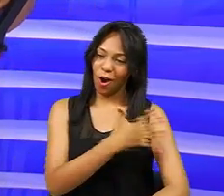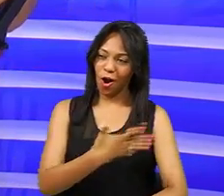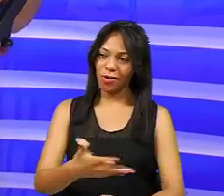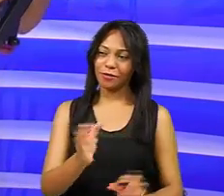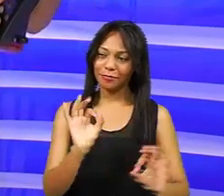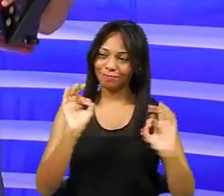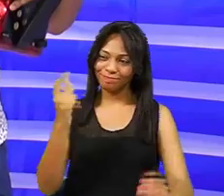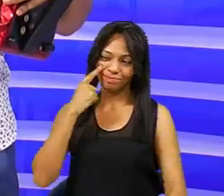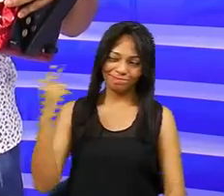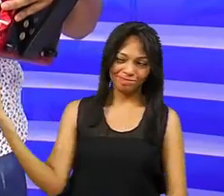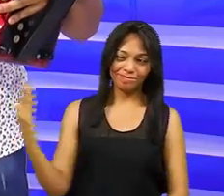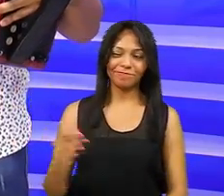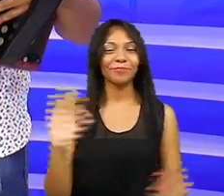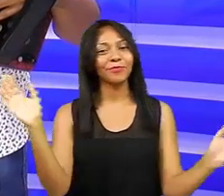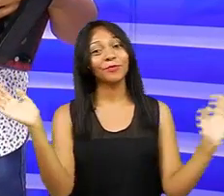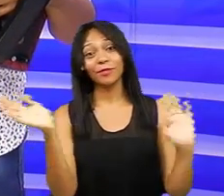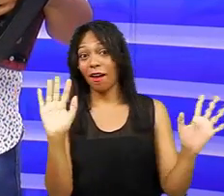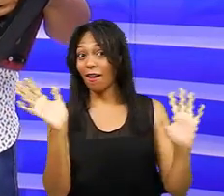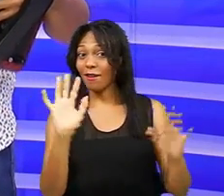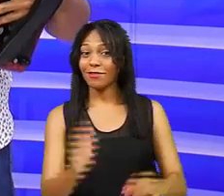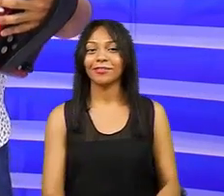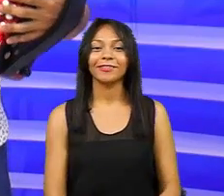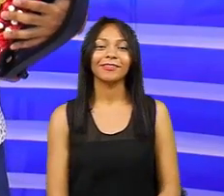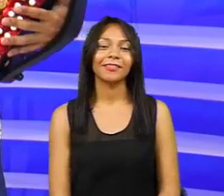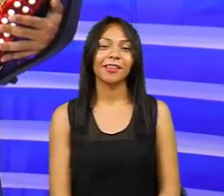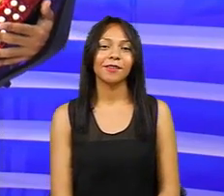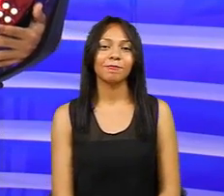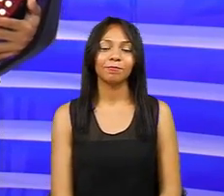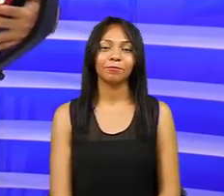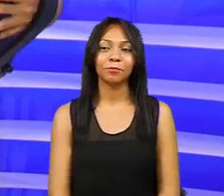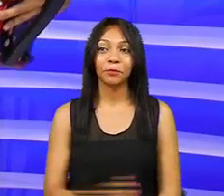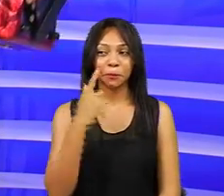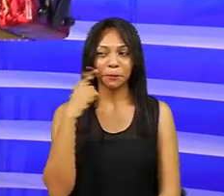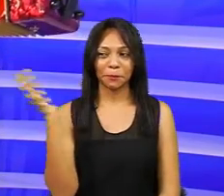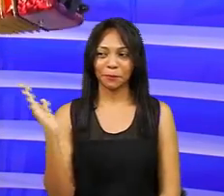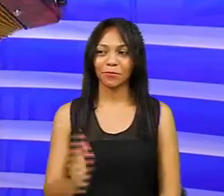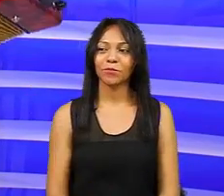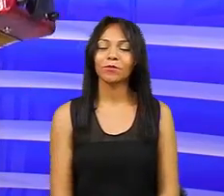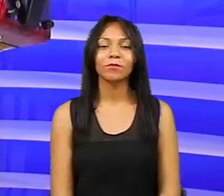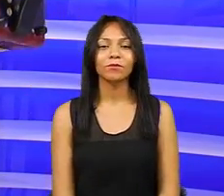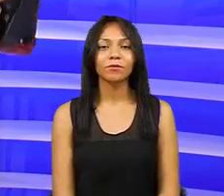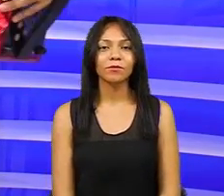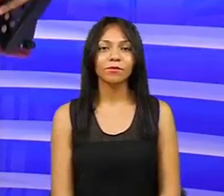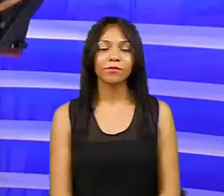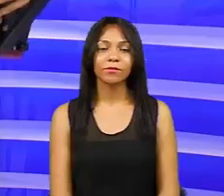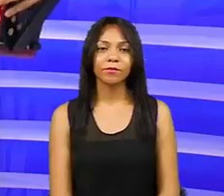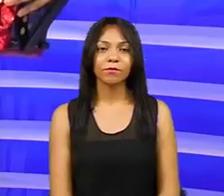Jairo de la Osa. Yo me despido primero, como siempre, chao, chao, pero Jairo con su buena música.